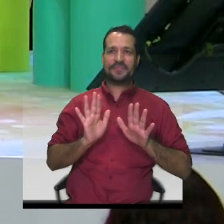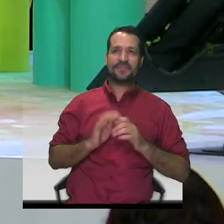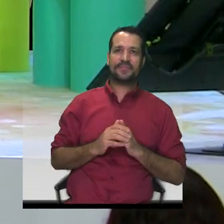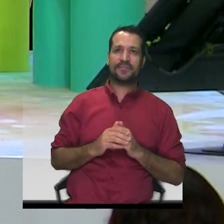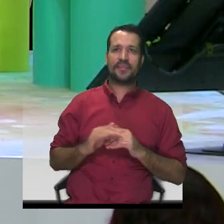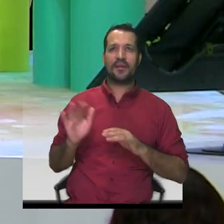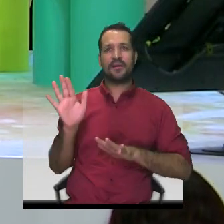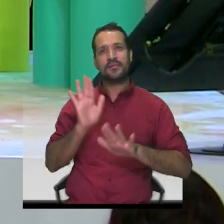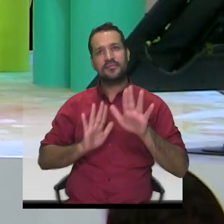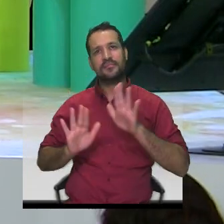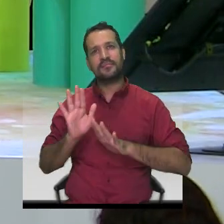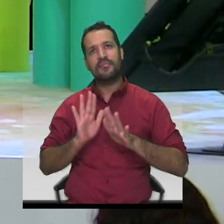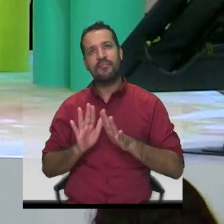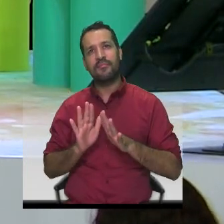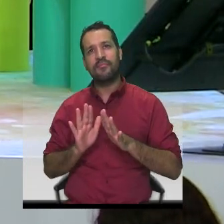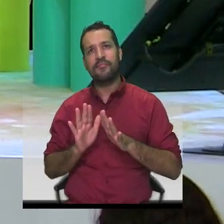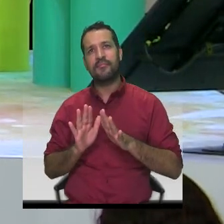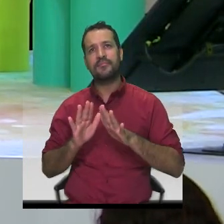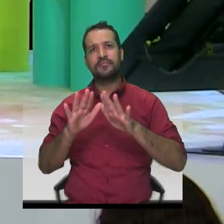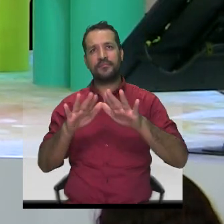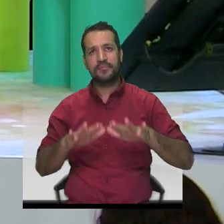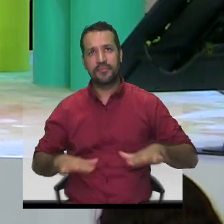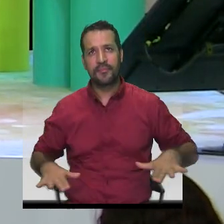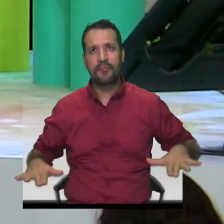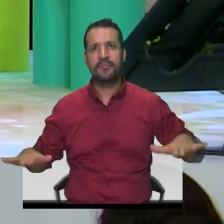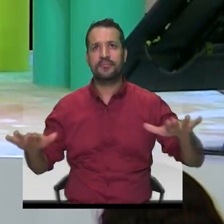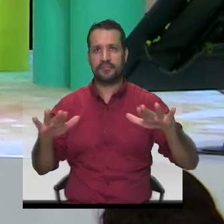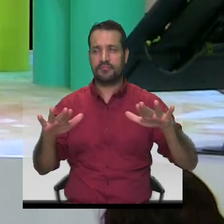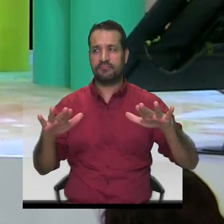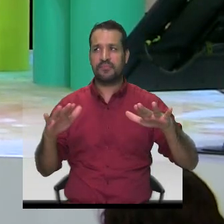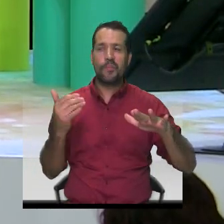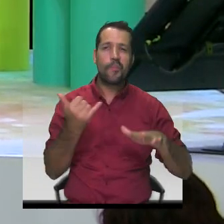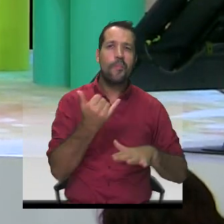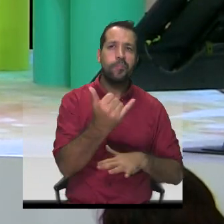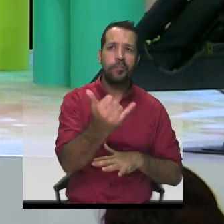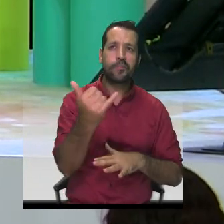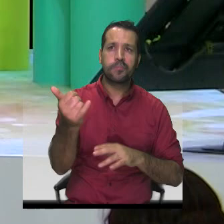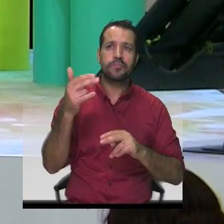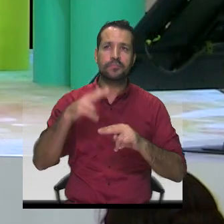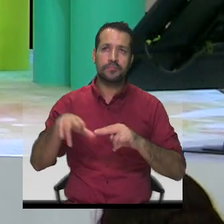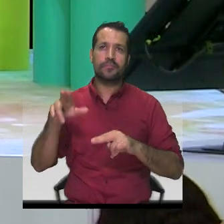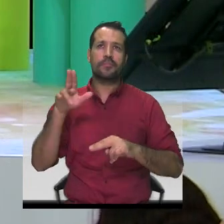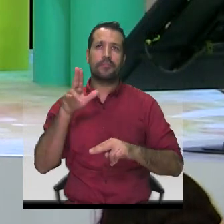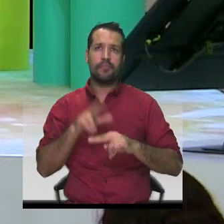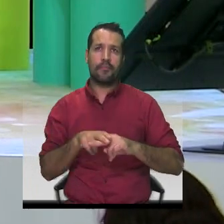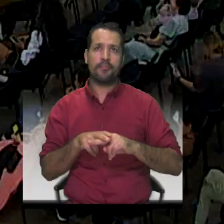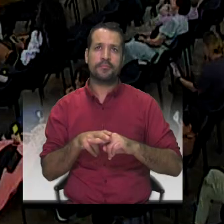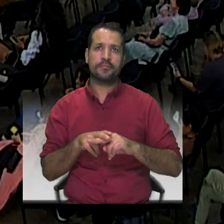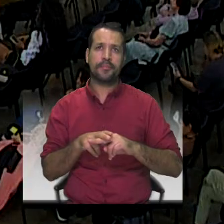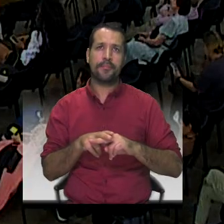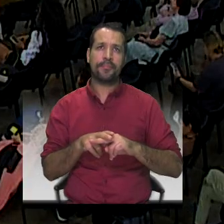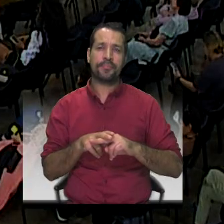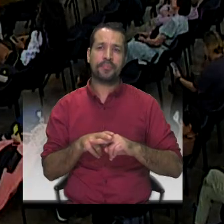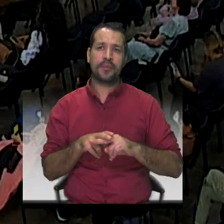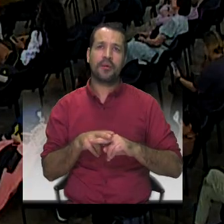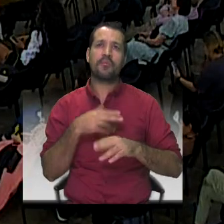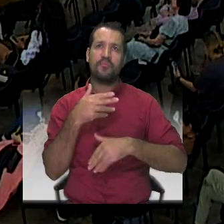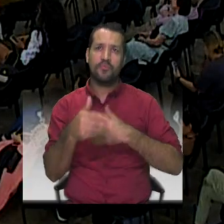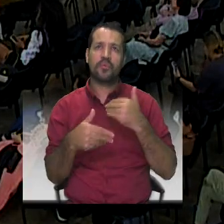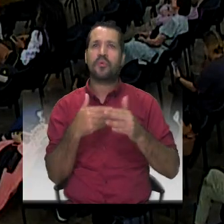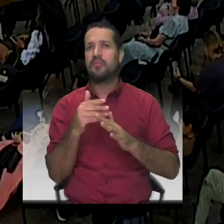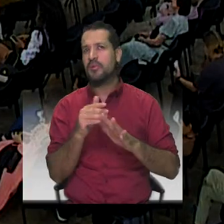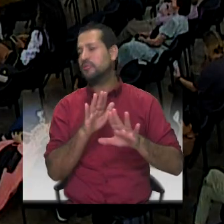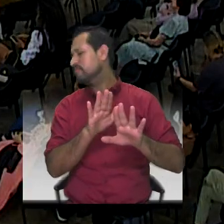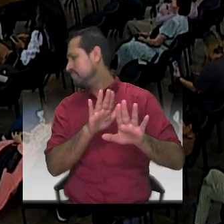lo que nos rodea de forma tan natural que de alguna manera nos hemos alejado de esa